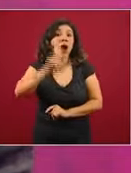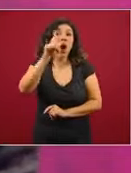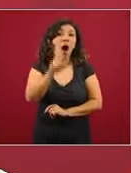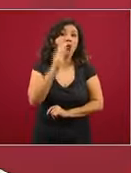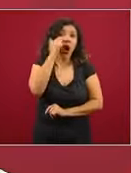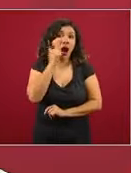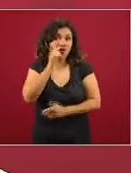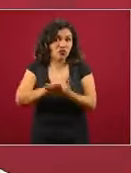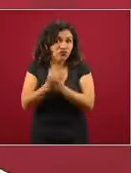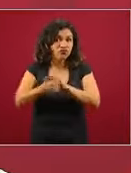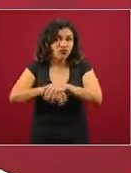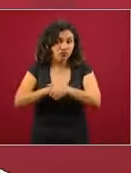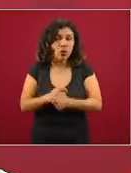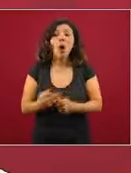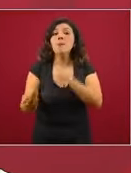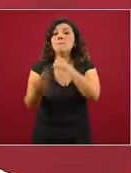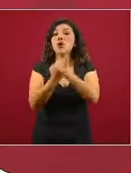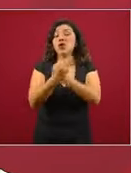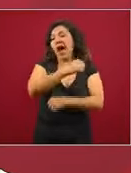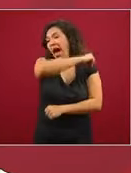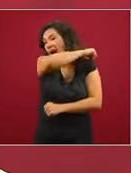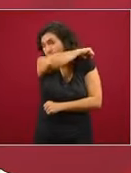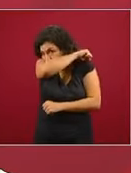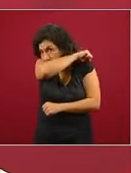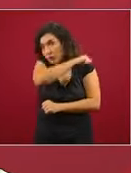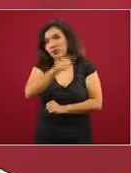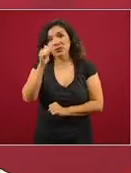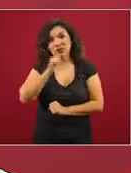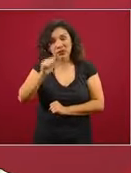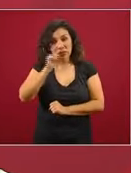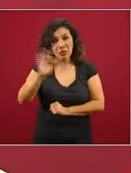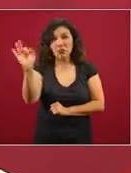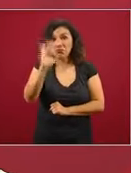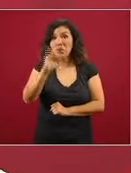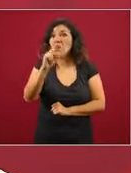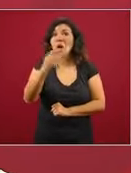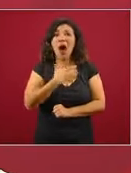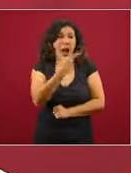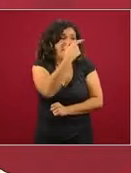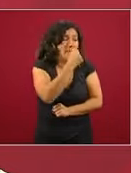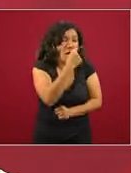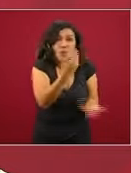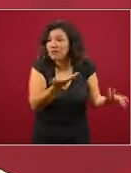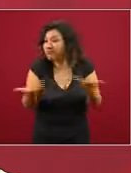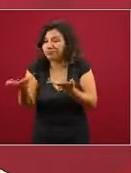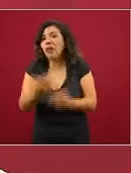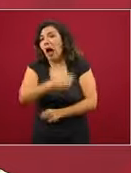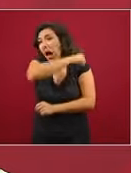jabón; el proteger el estornudo con el ángulo del codo si es que no se tiene un pañuelo desechable;